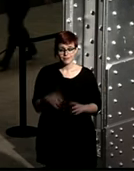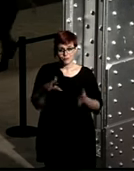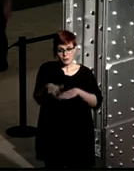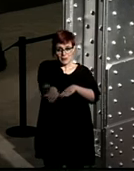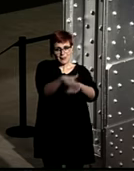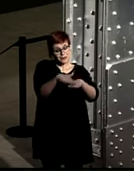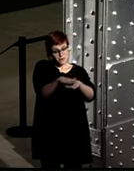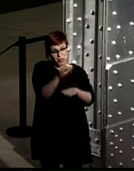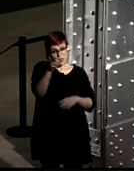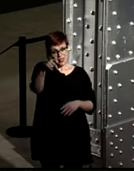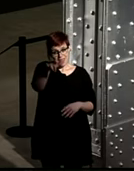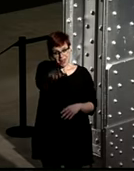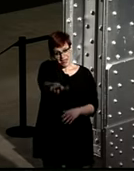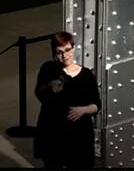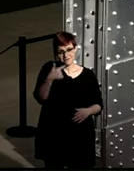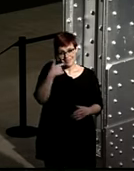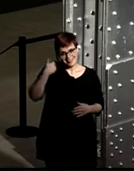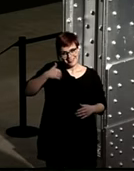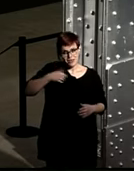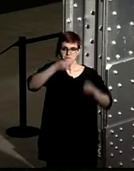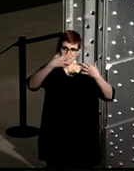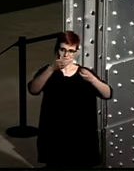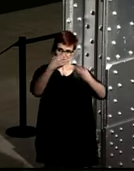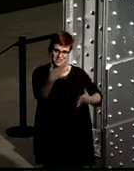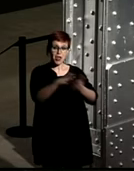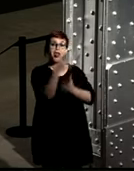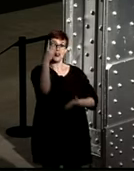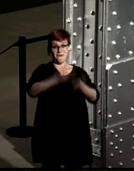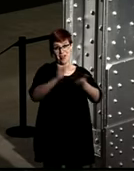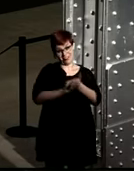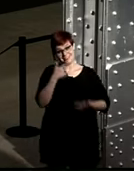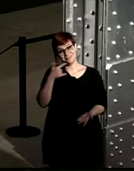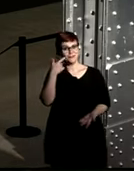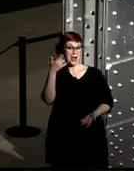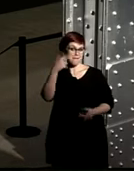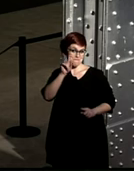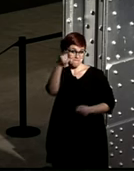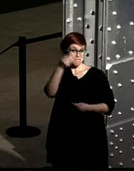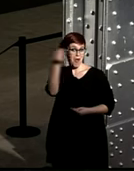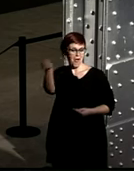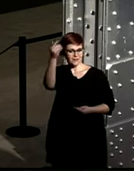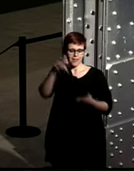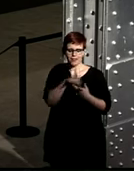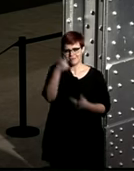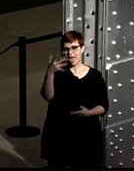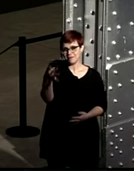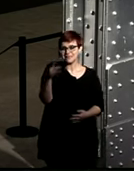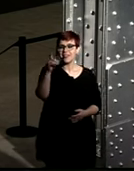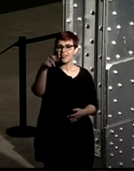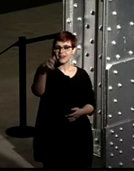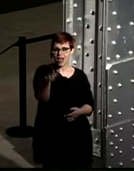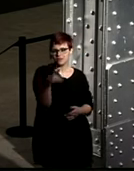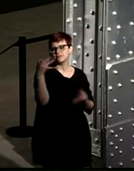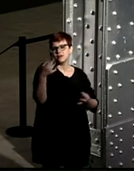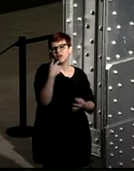Nuestras disculpas, Daniel. Ya la hemos puesto 2 veces y como además Daniel es de los que en muchas entrevistas he